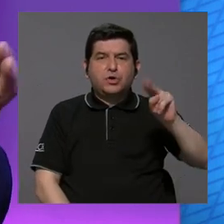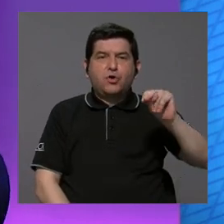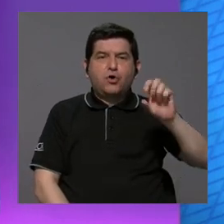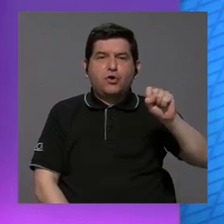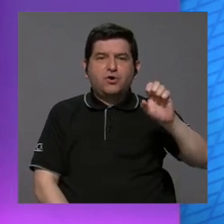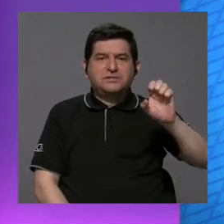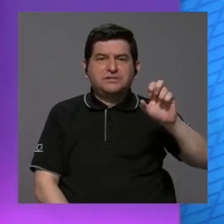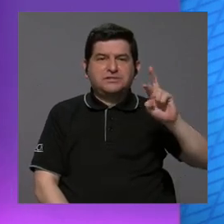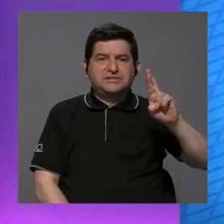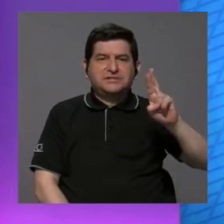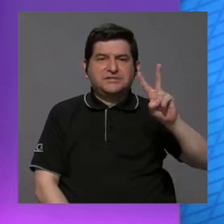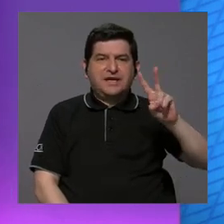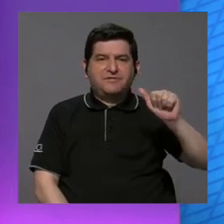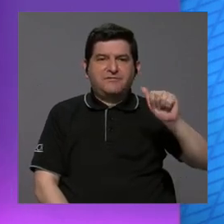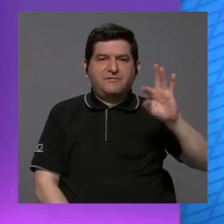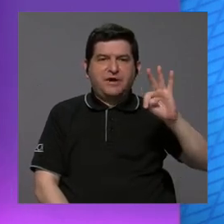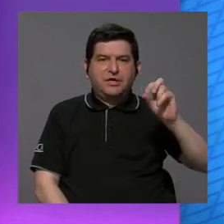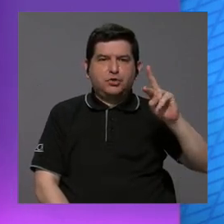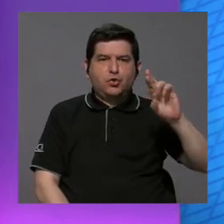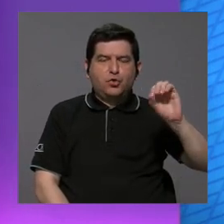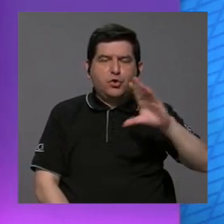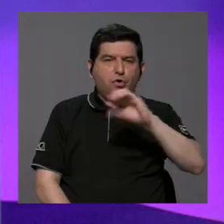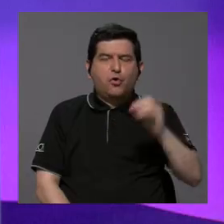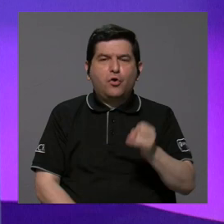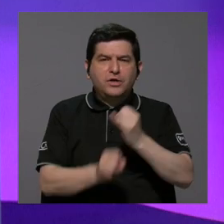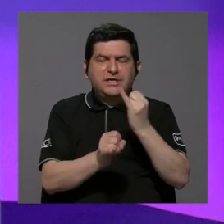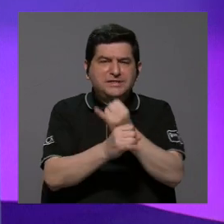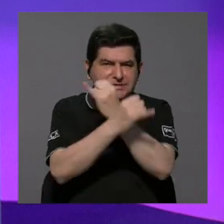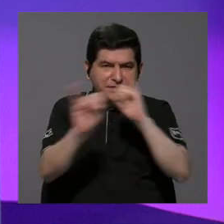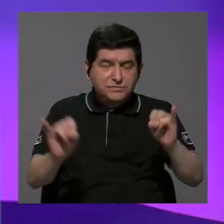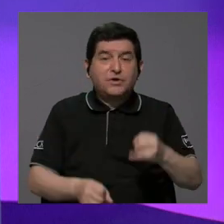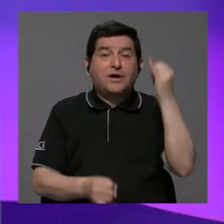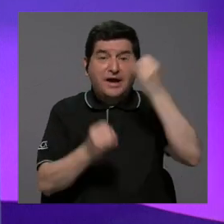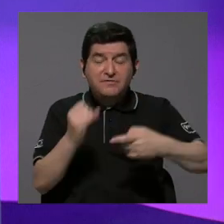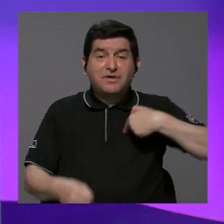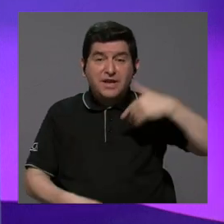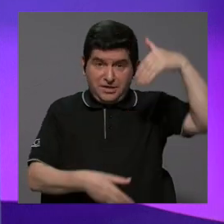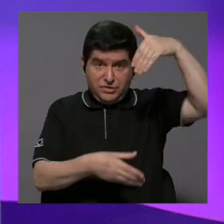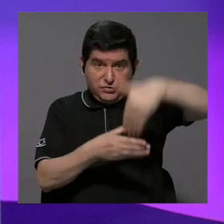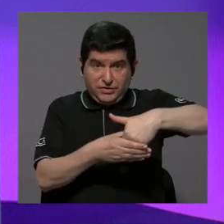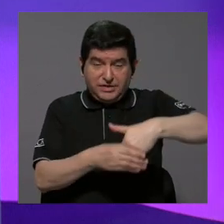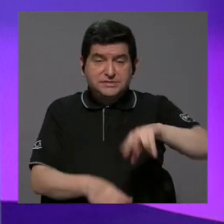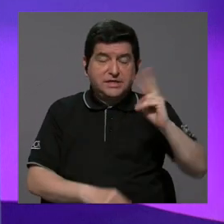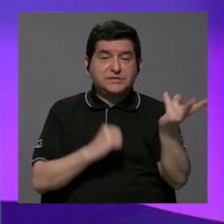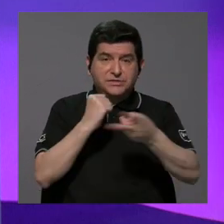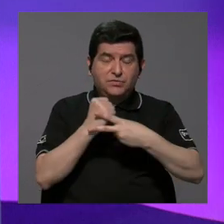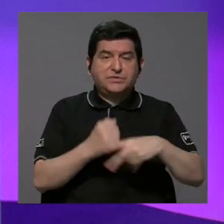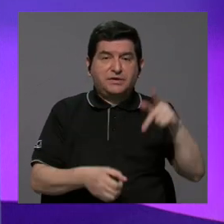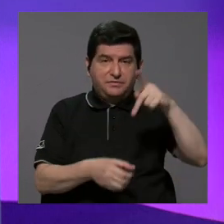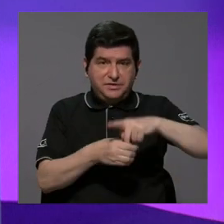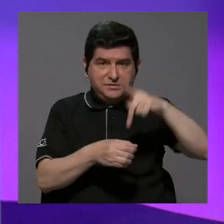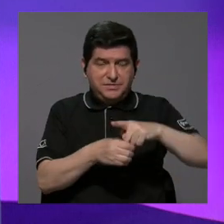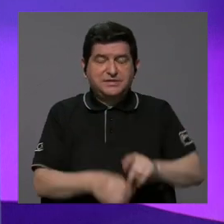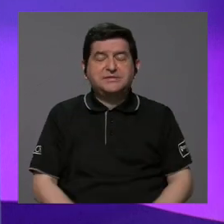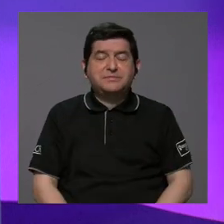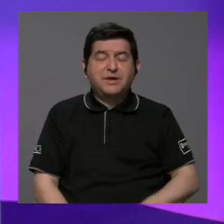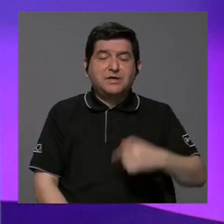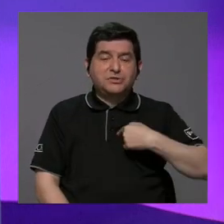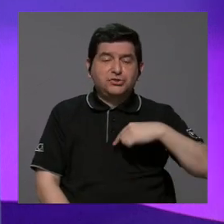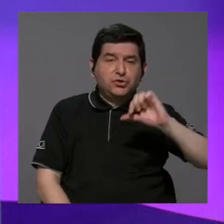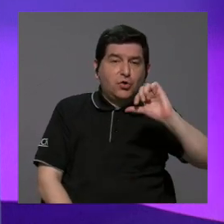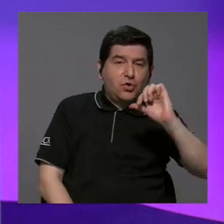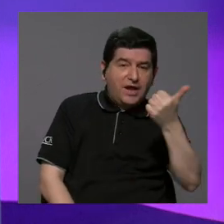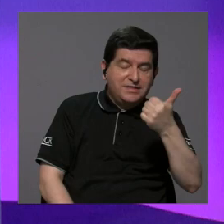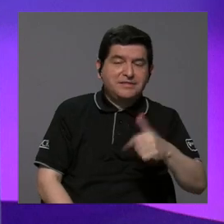son instituciones independientes Sí al finalmente la que entré al final la segunda vez que audicioné audicioné a diez y